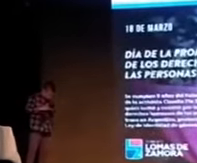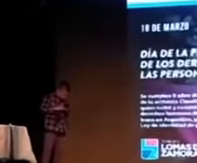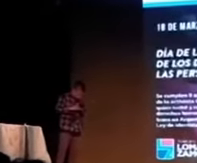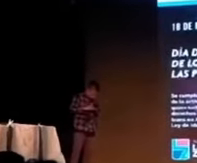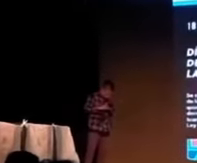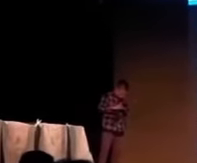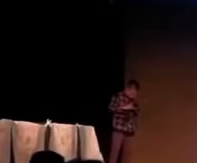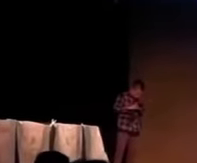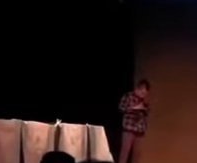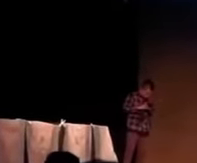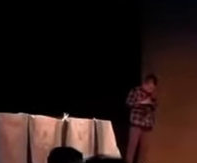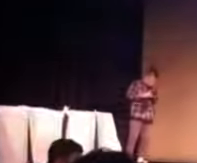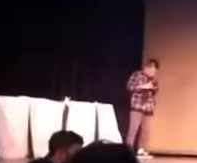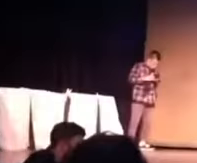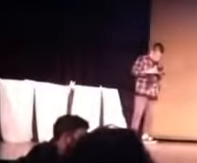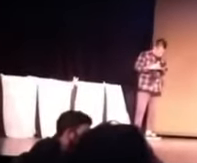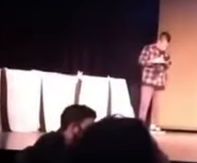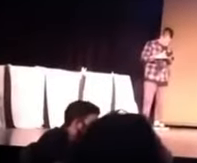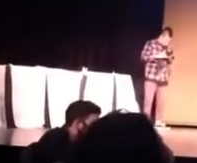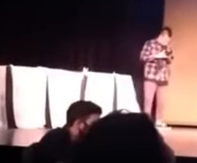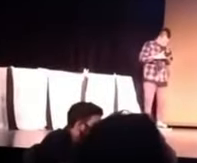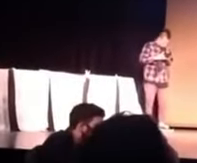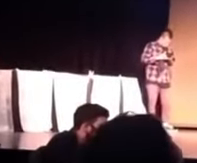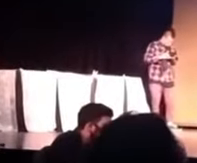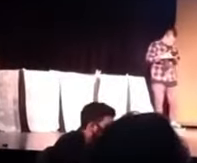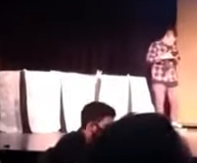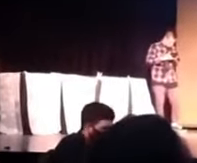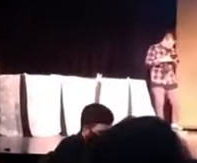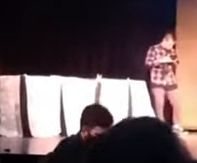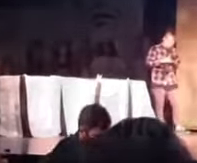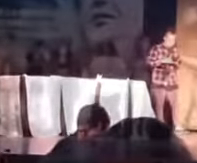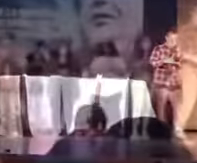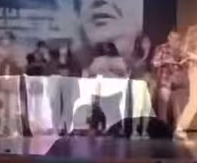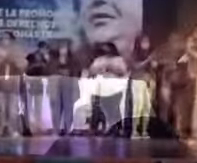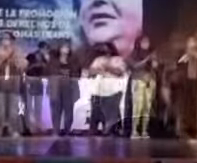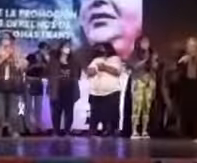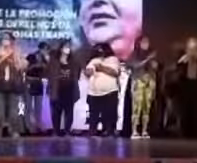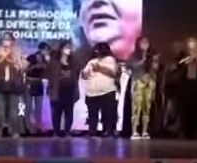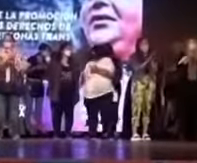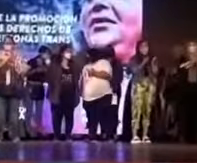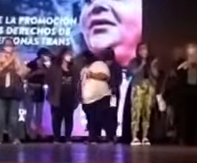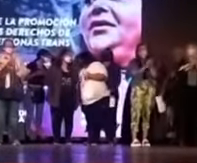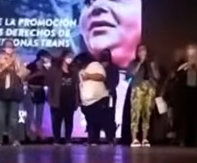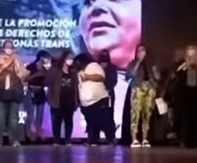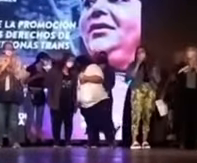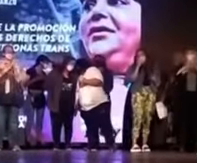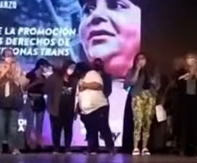de la Provincia de Buenos Aires. Juan Sotelo, también de la dirección del programa VIH.